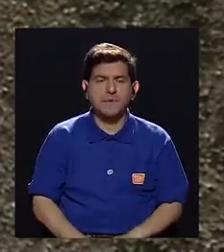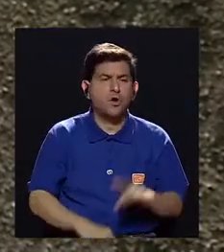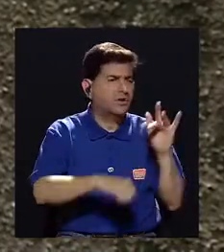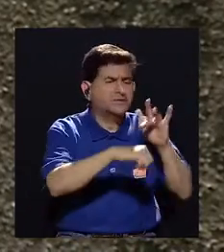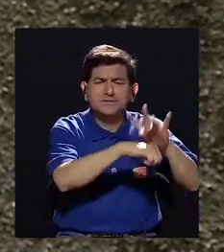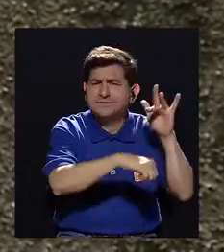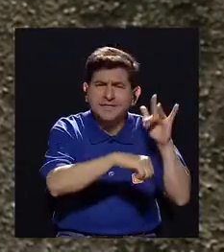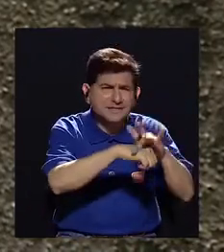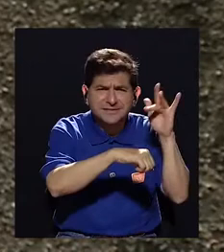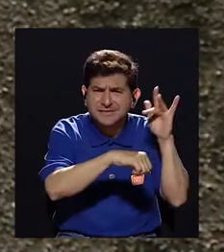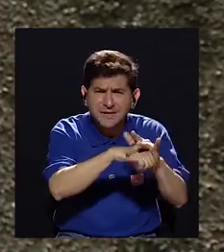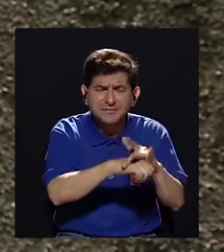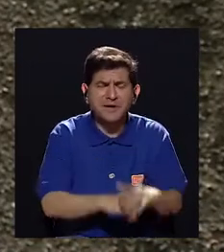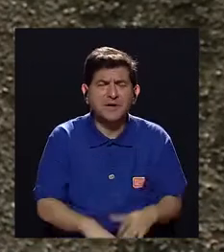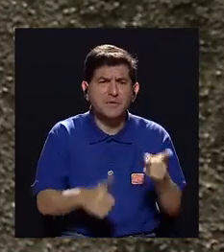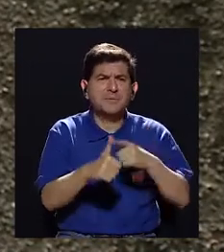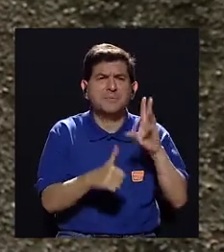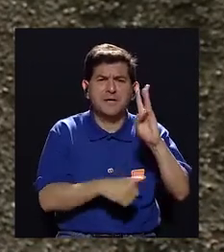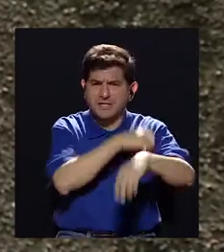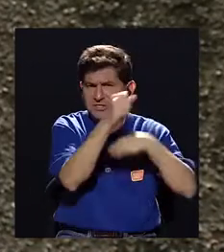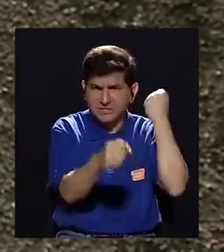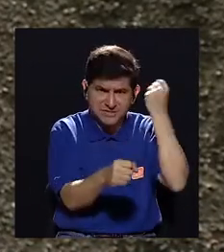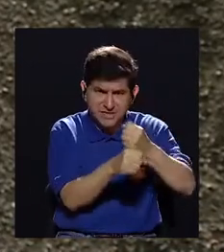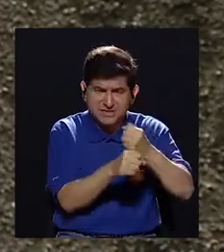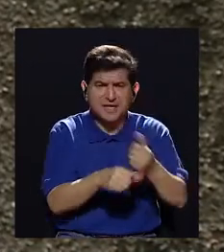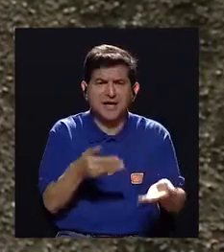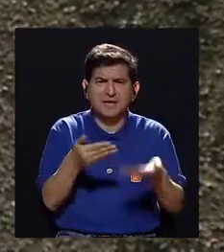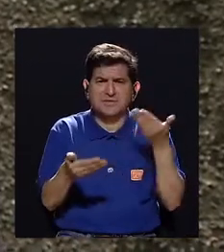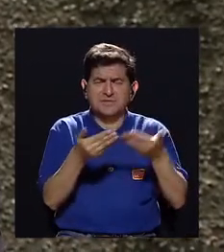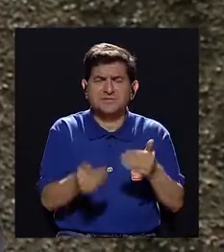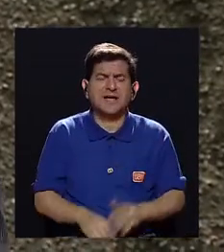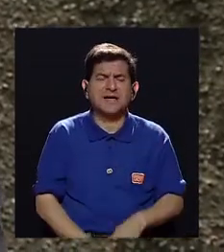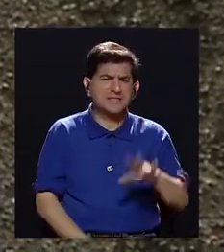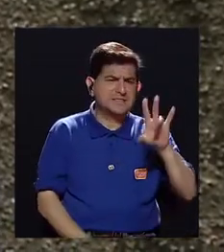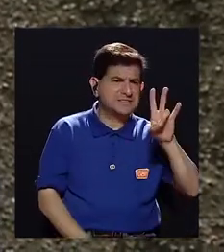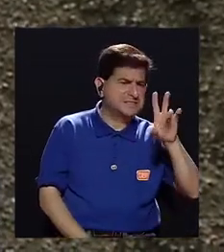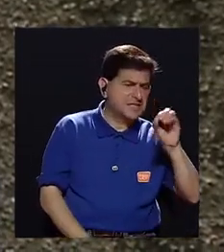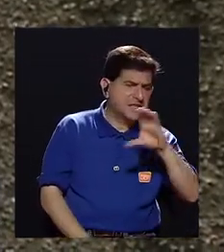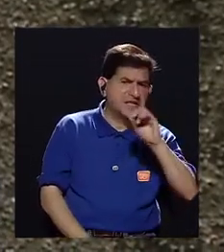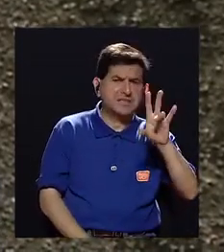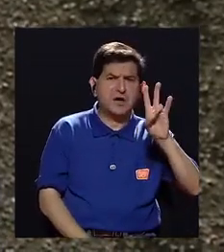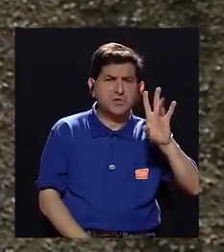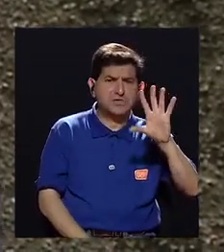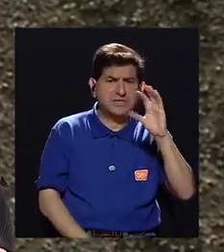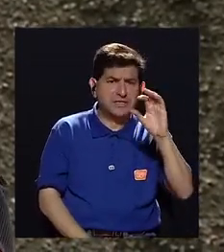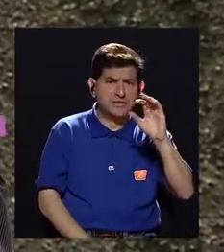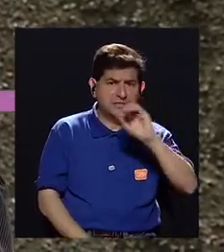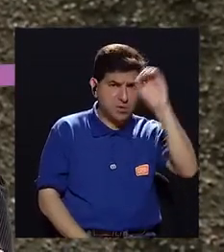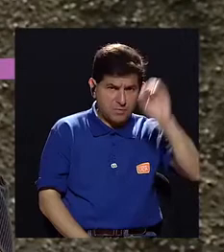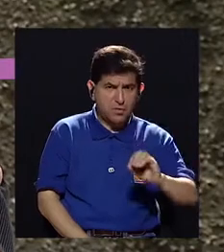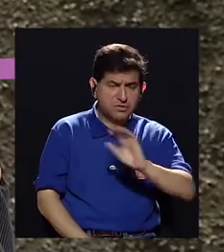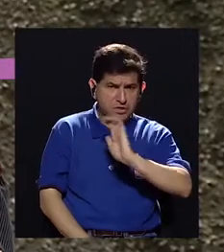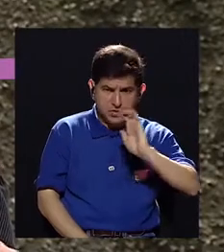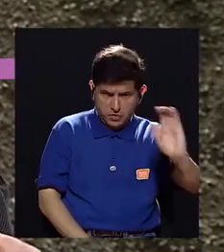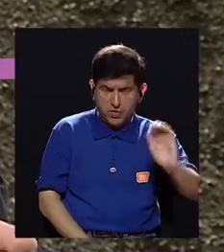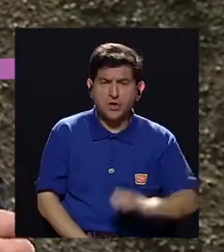entre más temprano sea, en los primeros 6 años, casi el 70-75% de los niños terminan